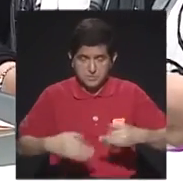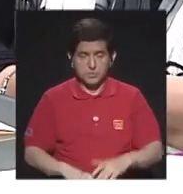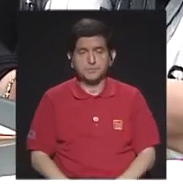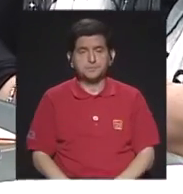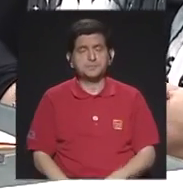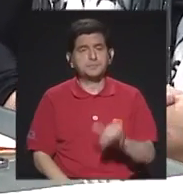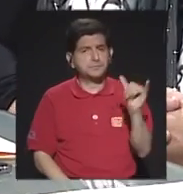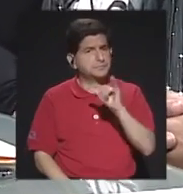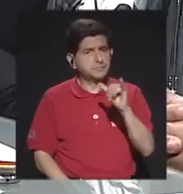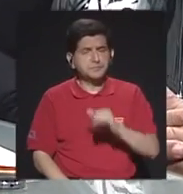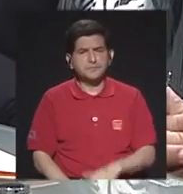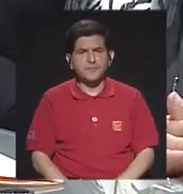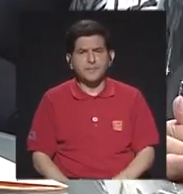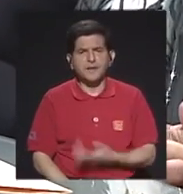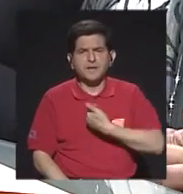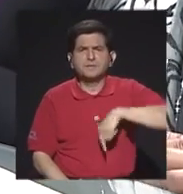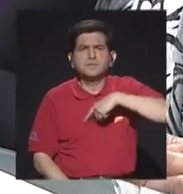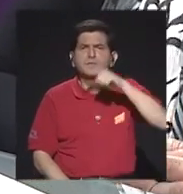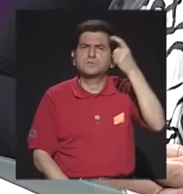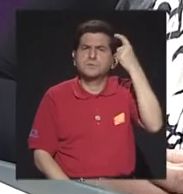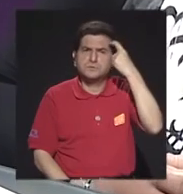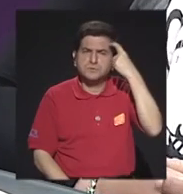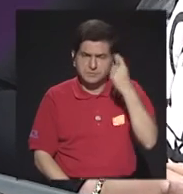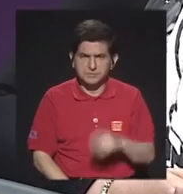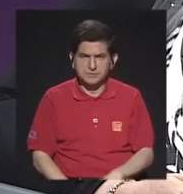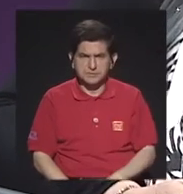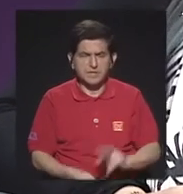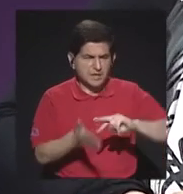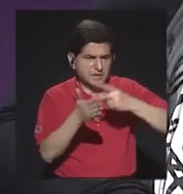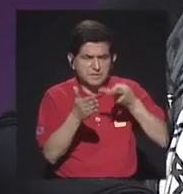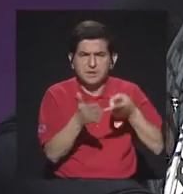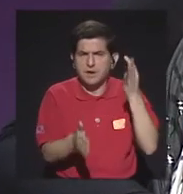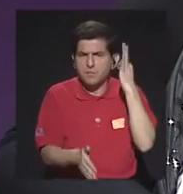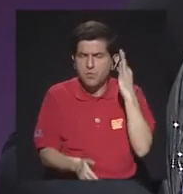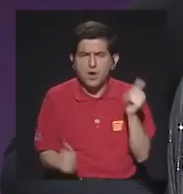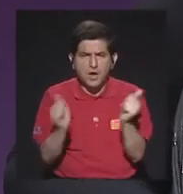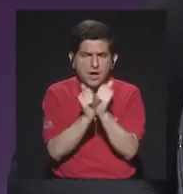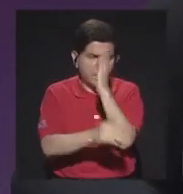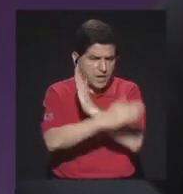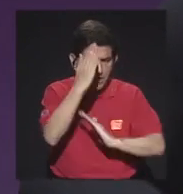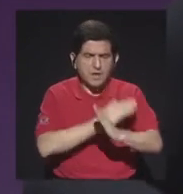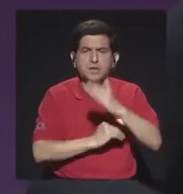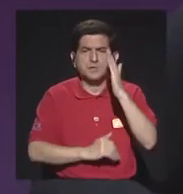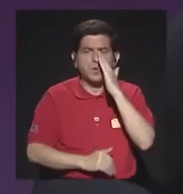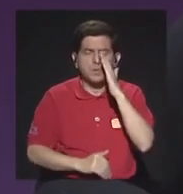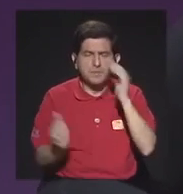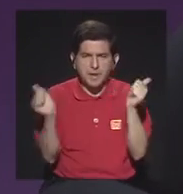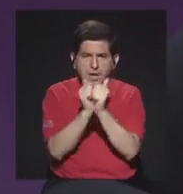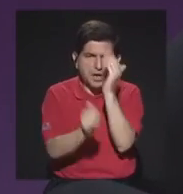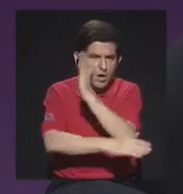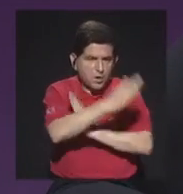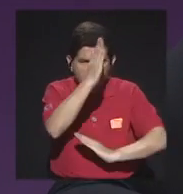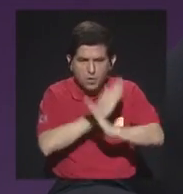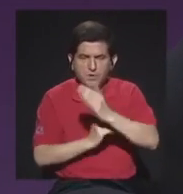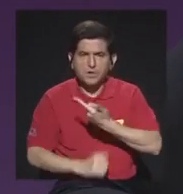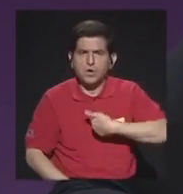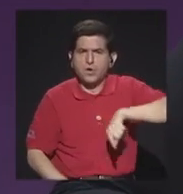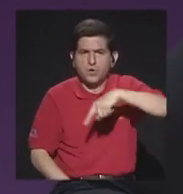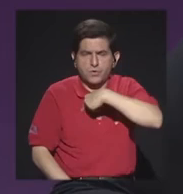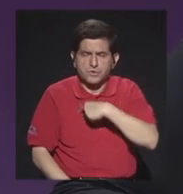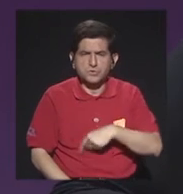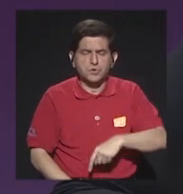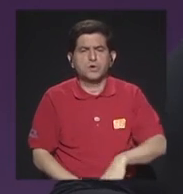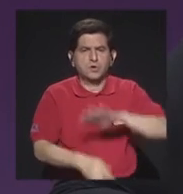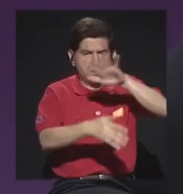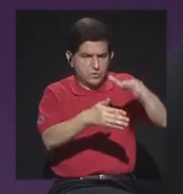Incluso si nos vamos del lado de lo que son mujeres con discapacidad y madres con discapacidad, lo que nosotras como